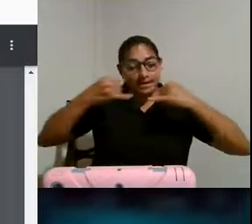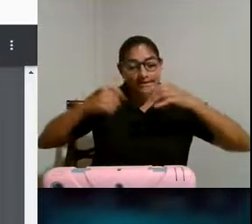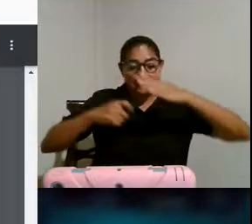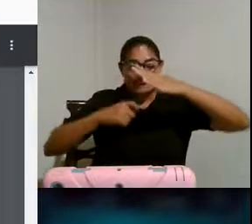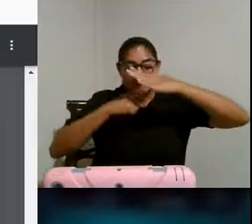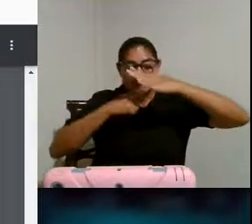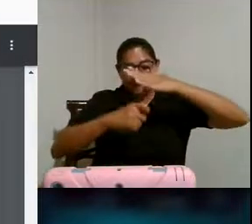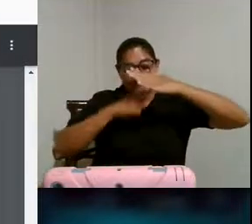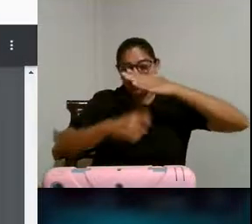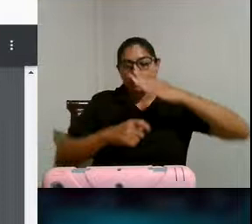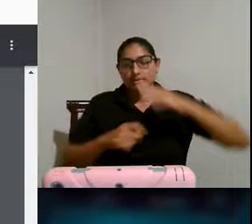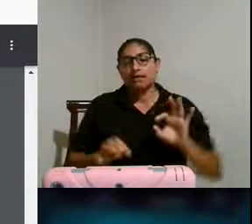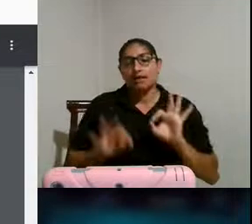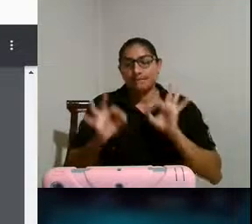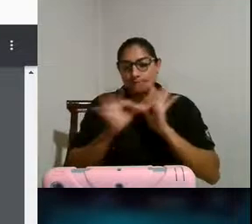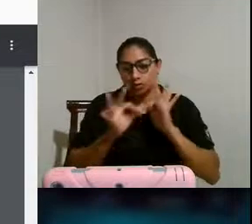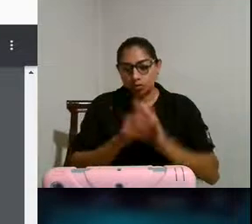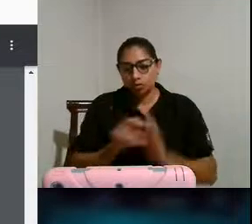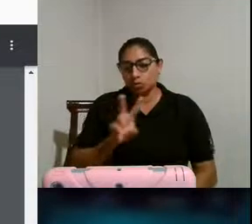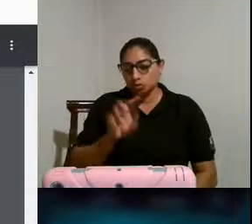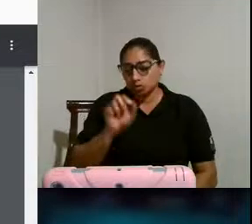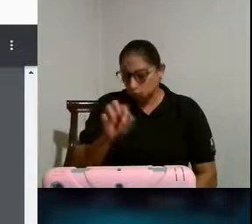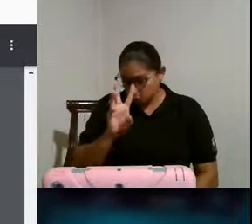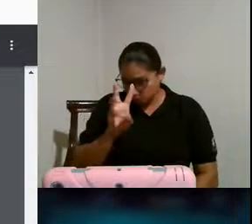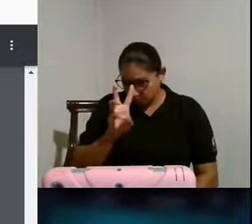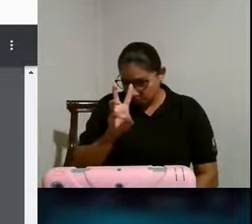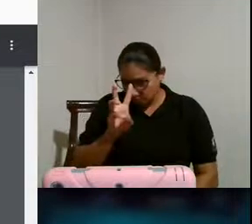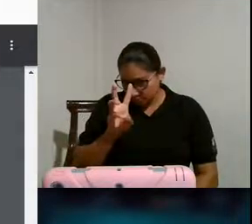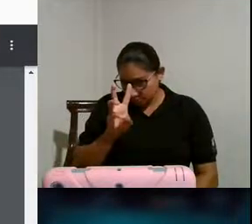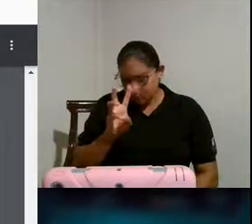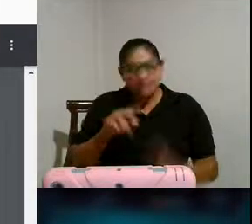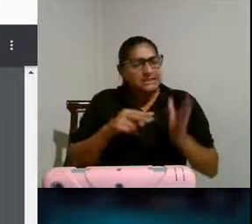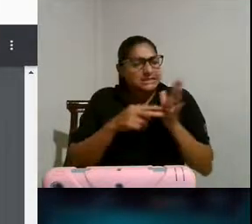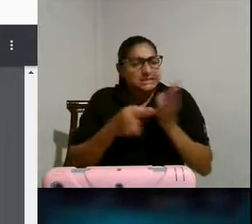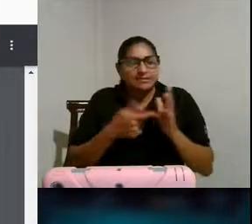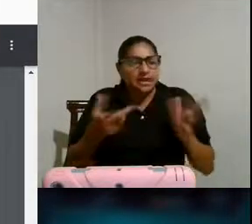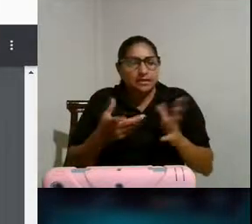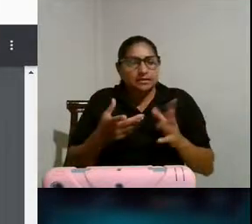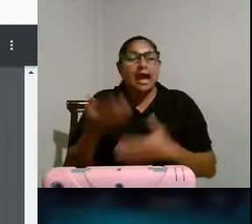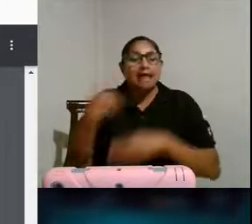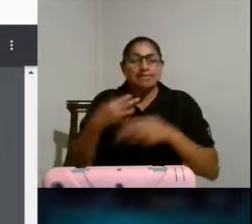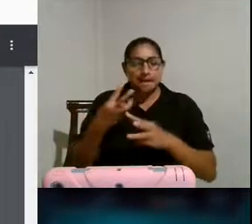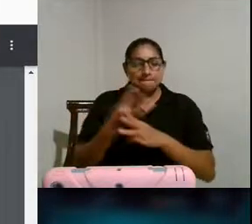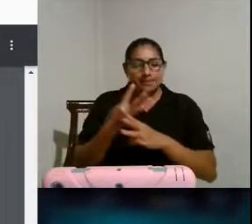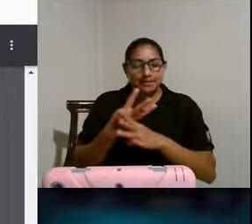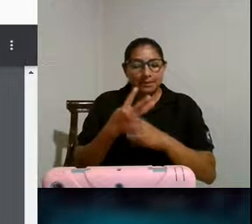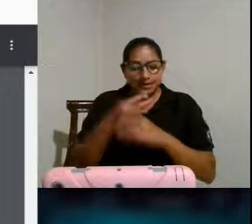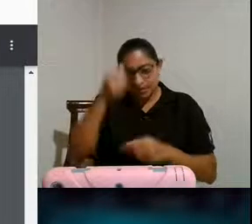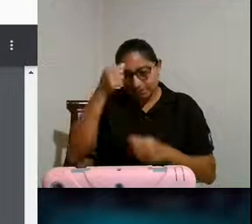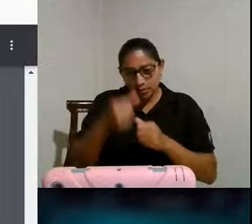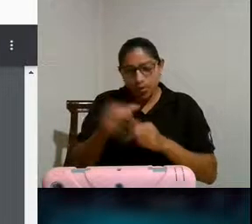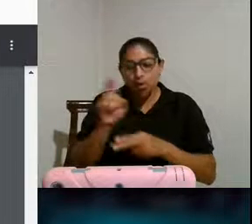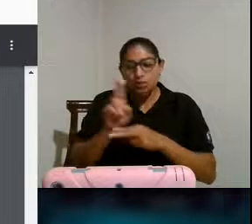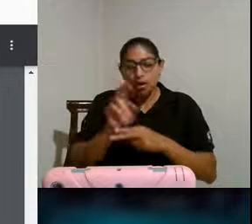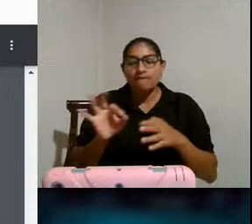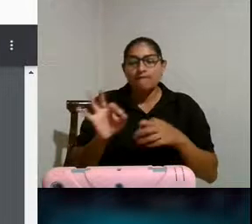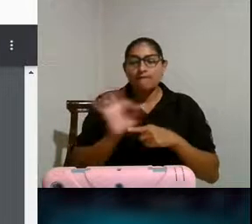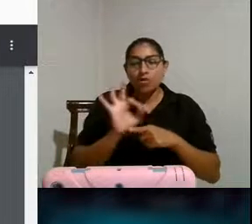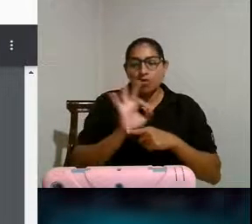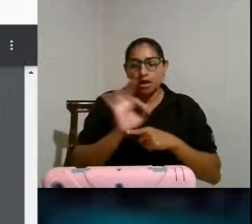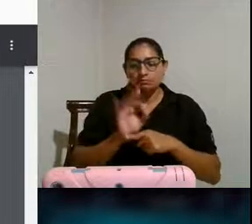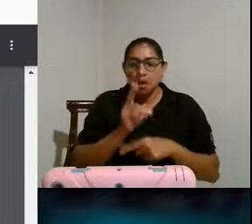la función f en 2,6. ¿Y qué era lo que hacíamos en matemática 1? Utilizamos esta formulita, que es la